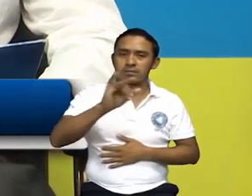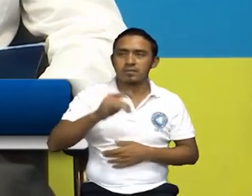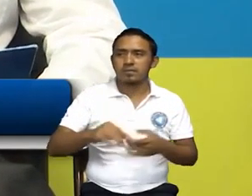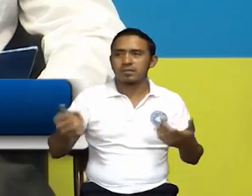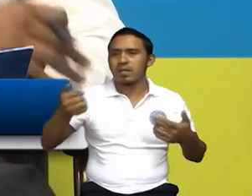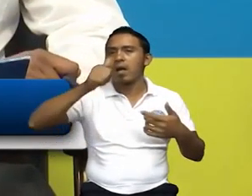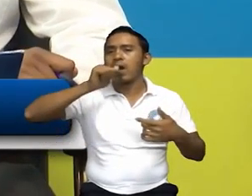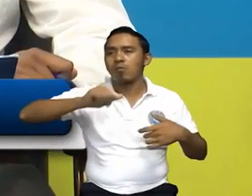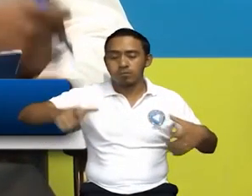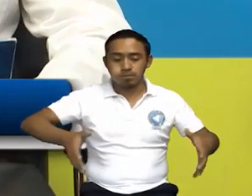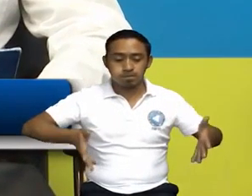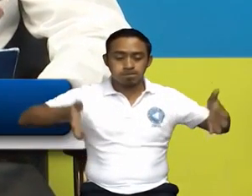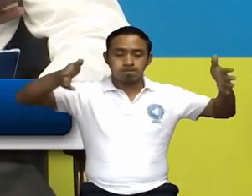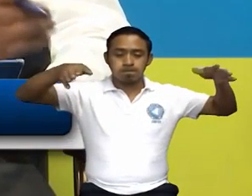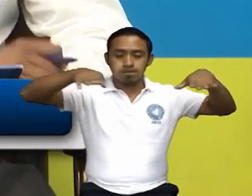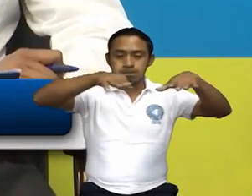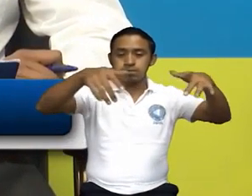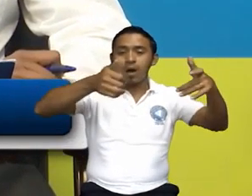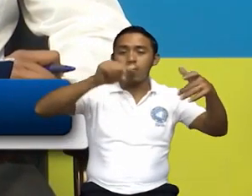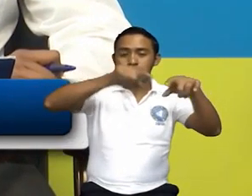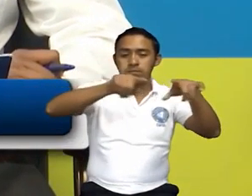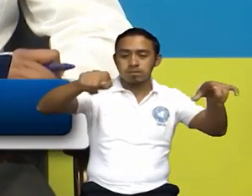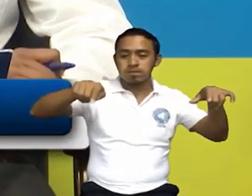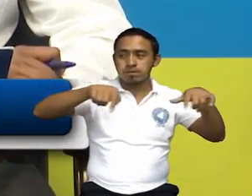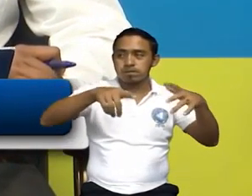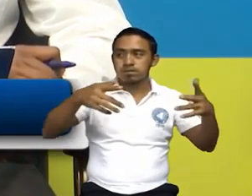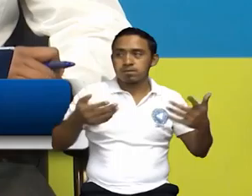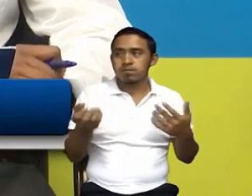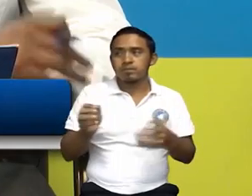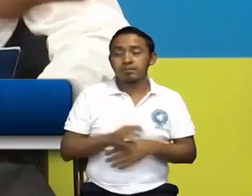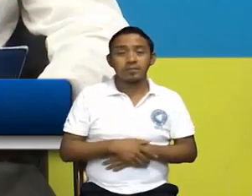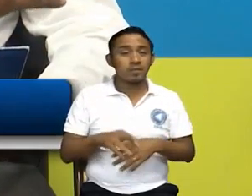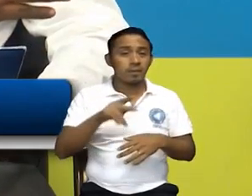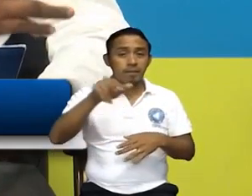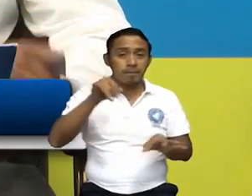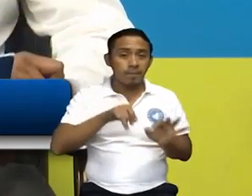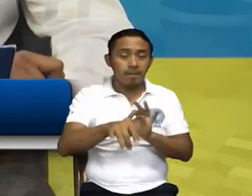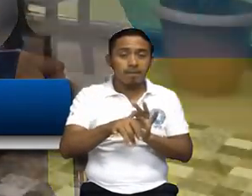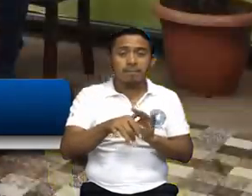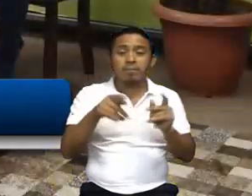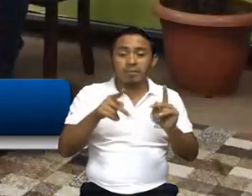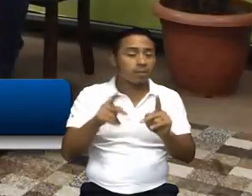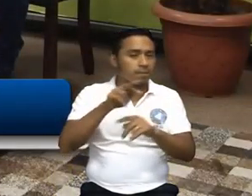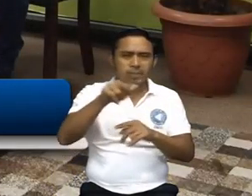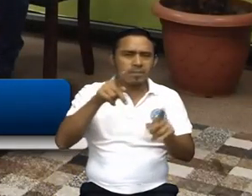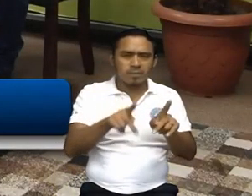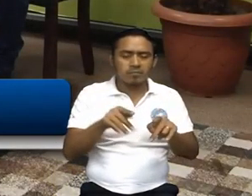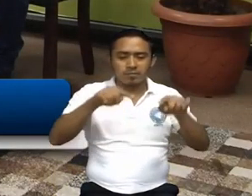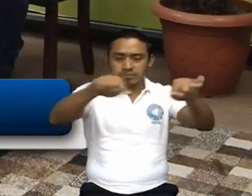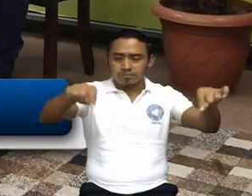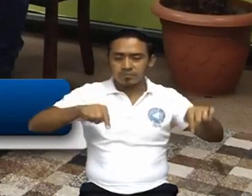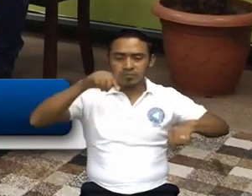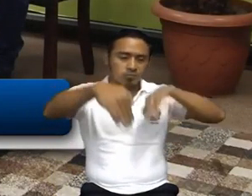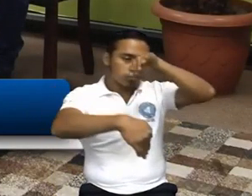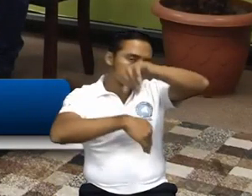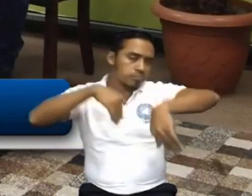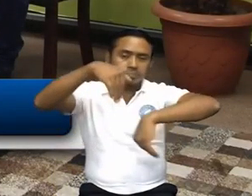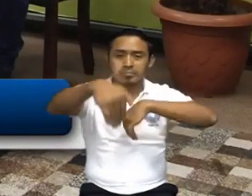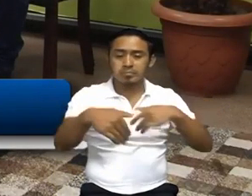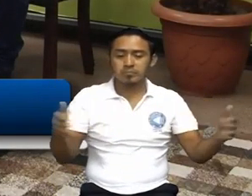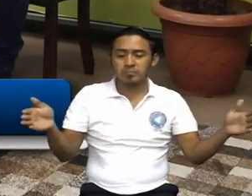agua, las pilas de agua, por ejemplo, también son un potencial. La misma piscina, hay personas que tienen piscina en sus patios